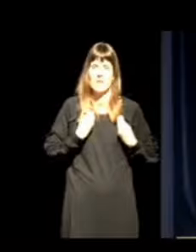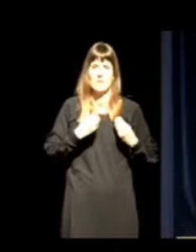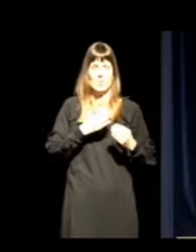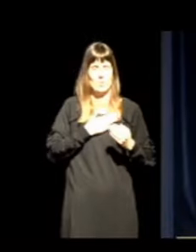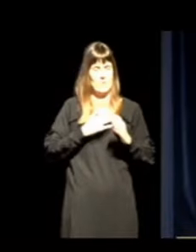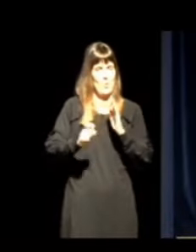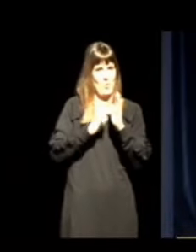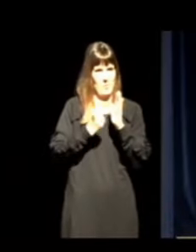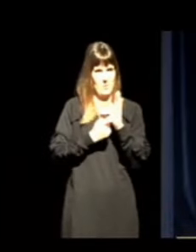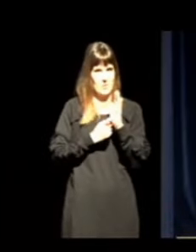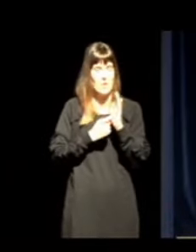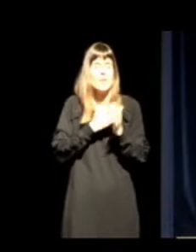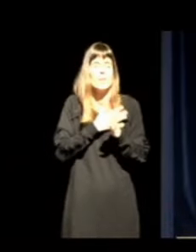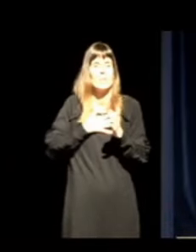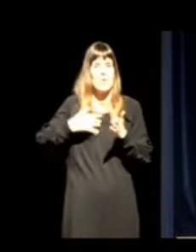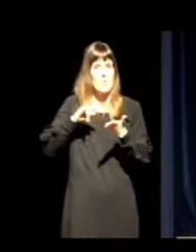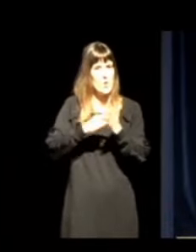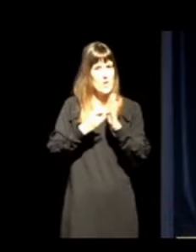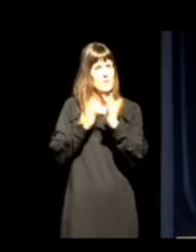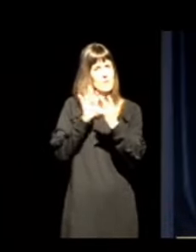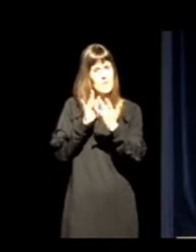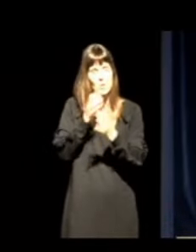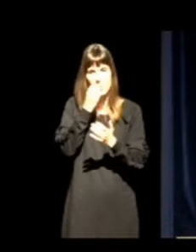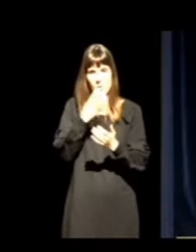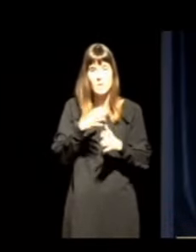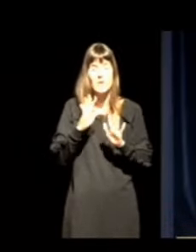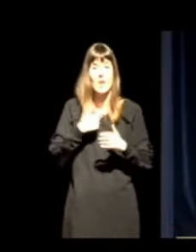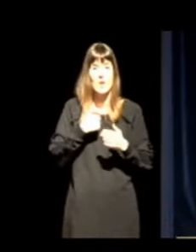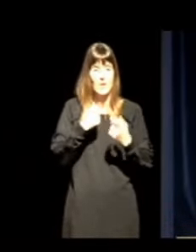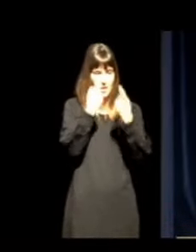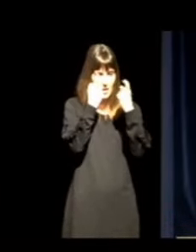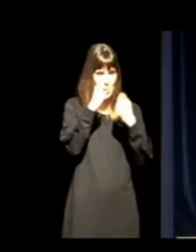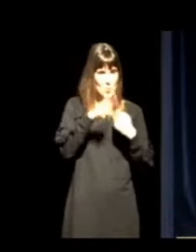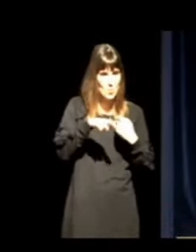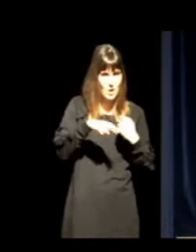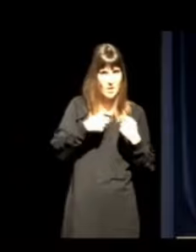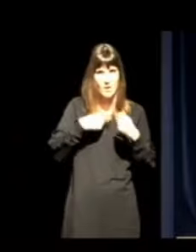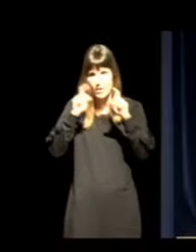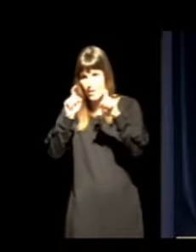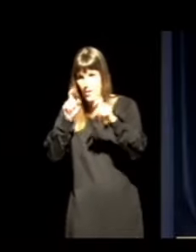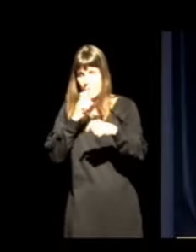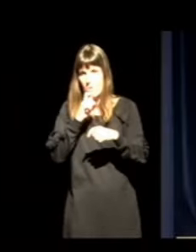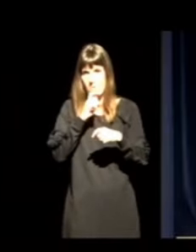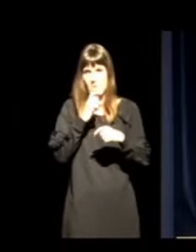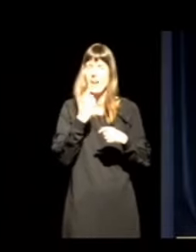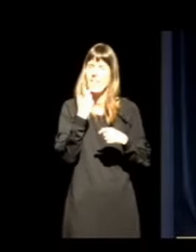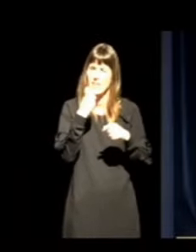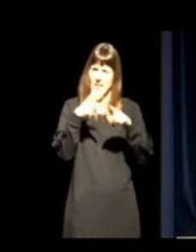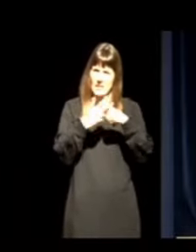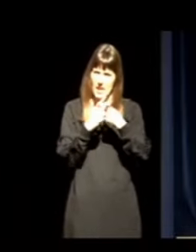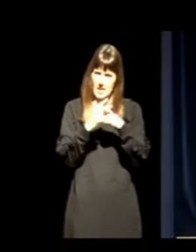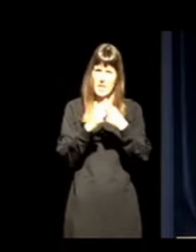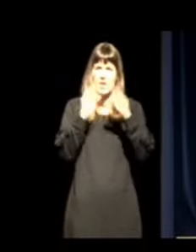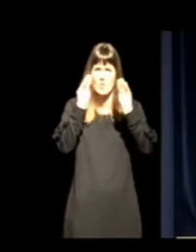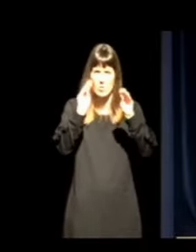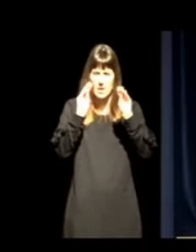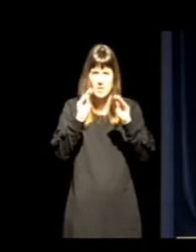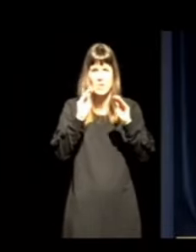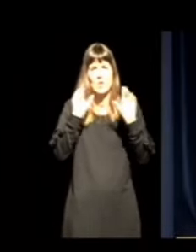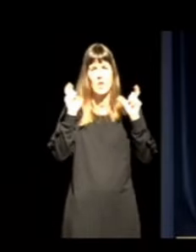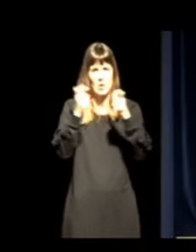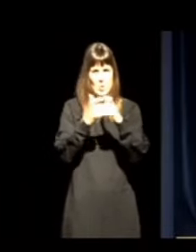trato. Pero ¿cómo enseñar lo que no se sabe? Hemos de hablar de ello, hemos de hacer talleres, hemos de hacer reuniones, hemos de